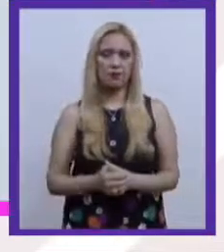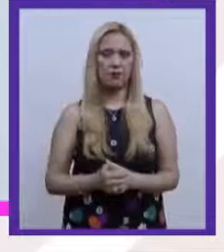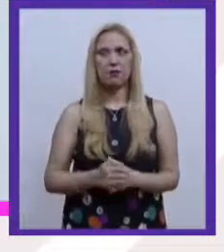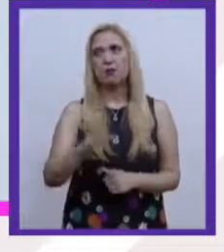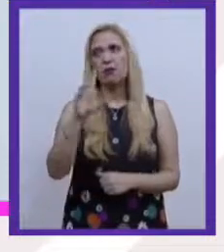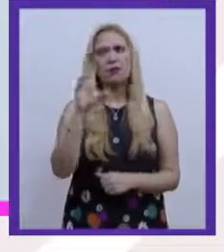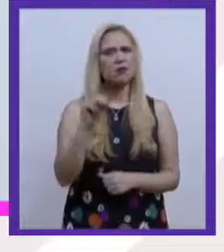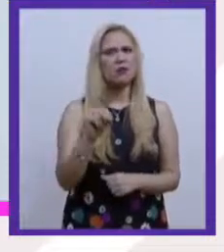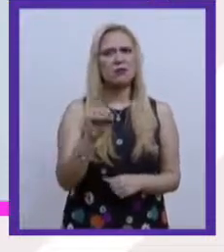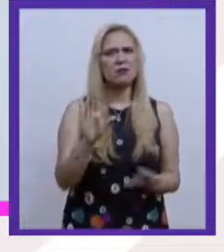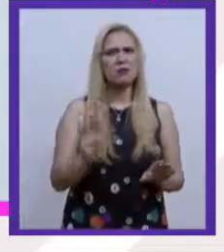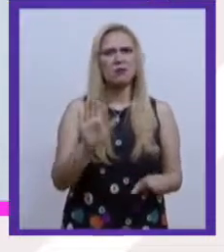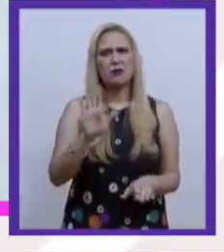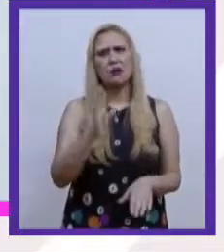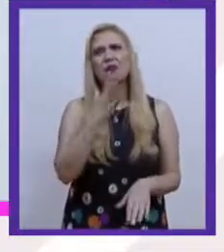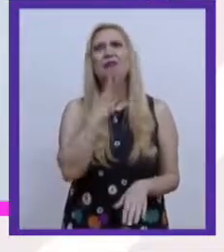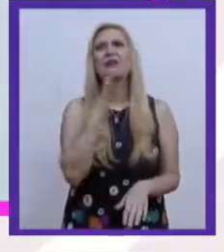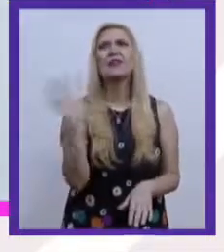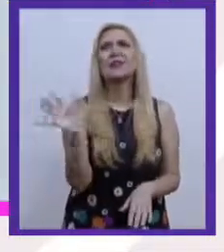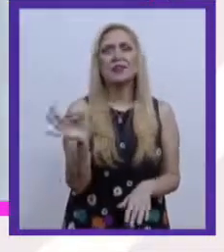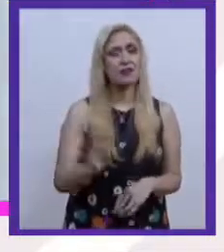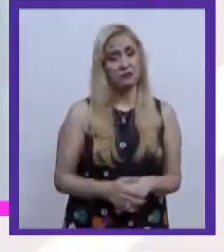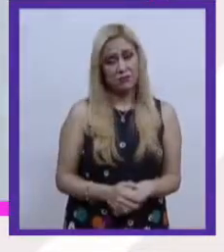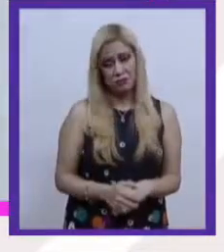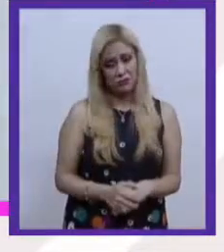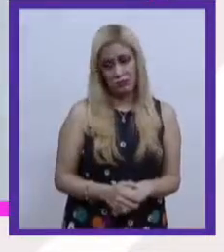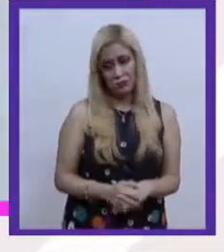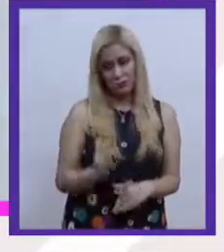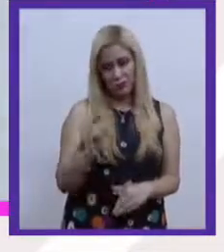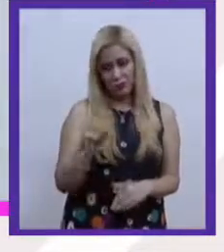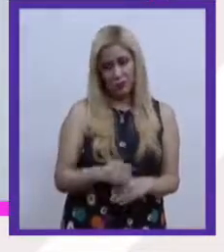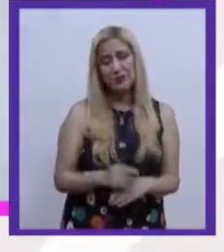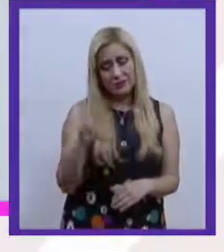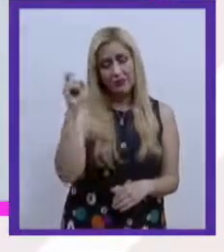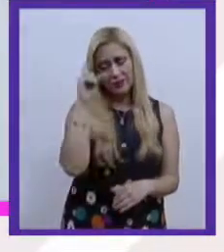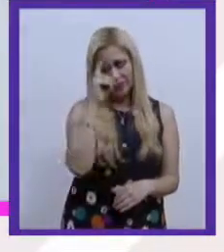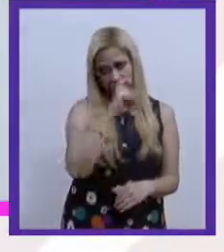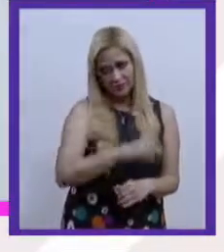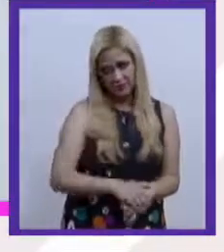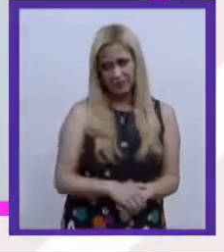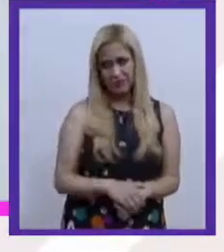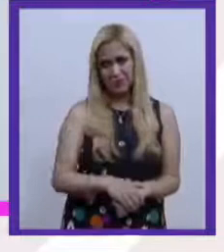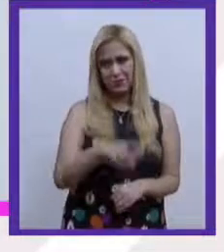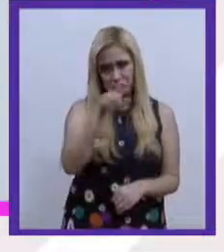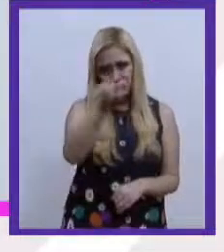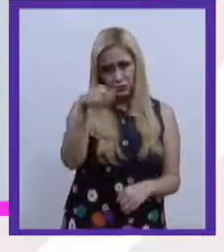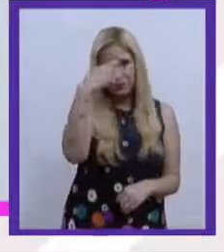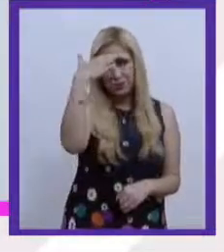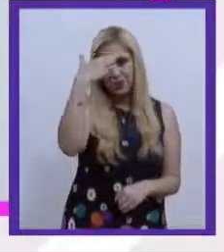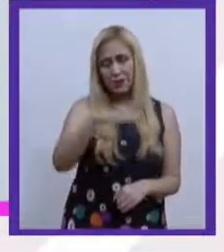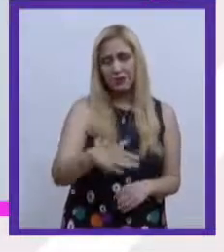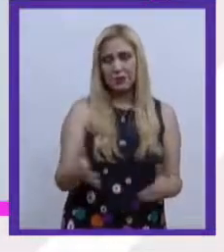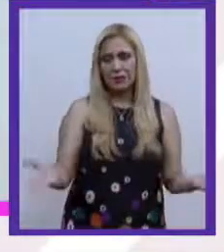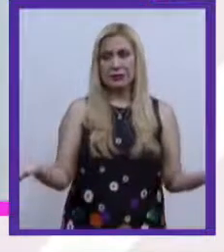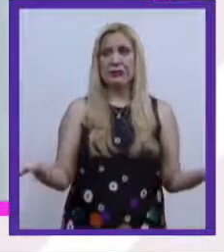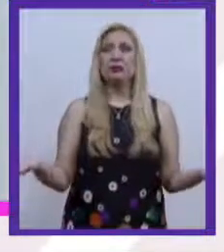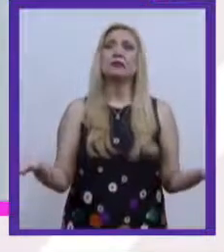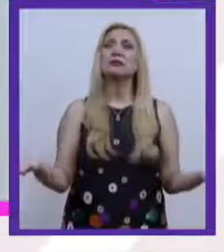estamos frente a algo simple. Yo creo que todos entendemos que estamos frente a algo, digamos, frente a